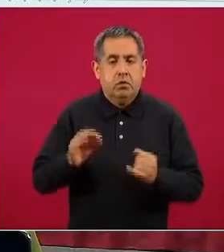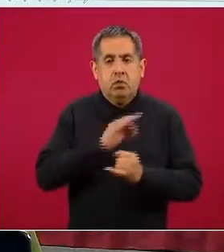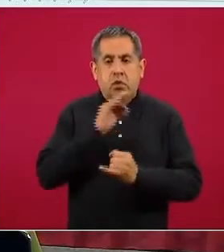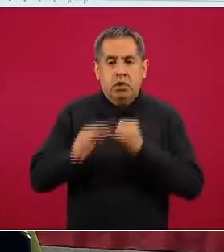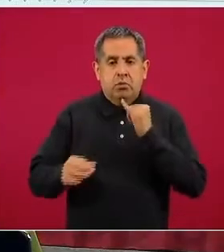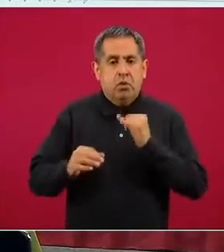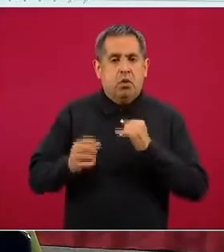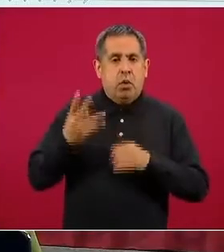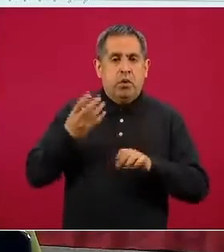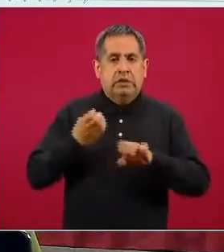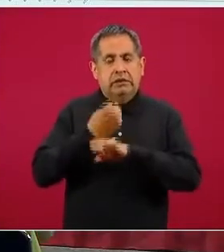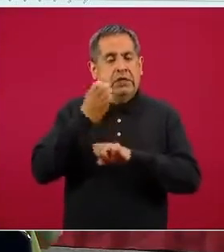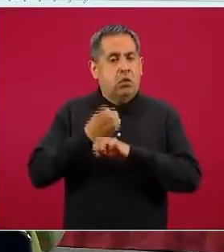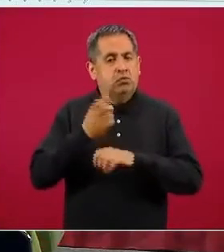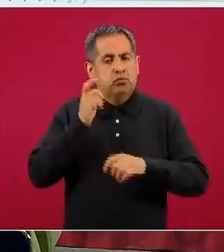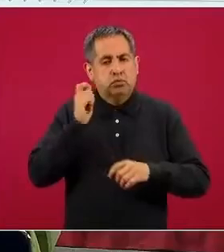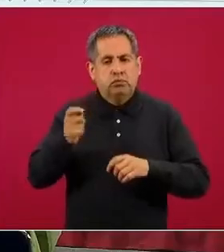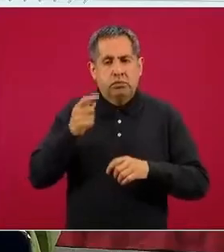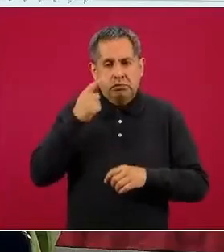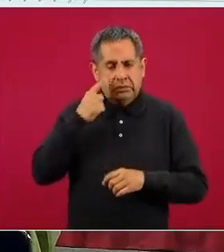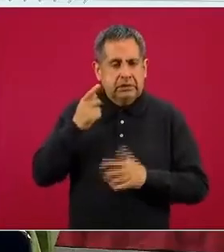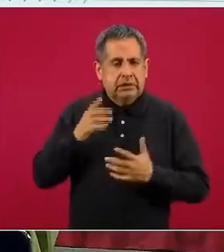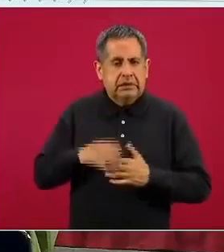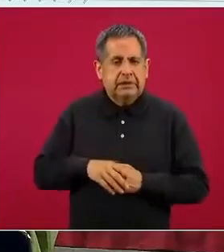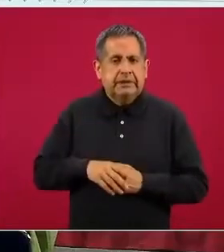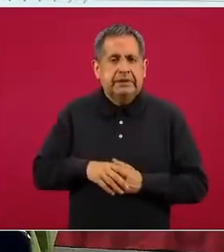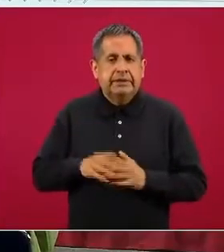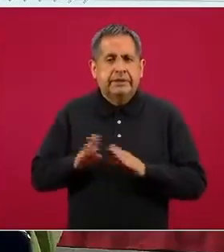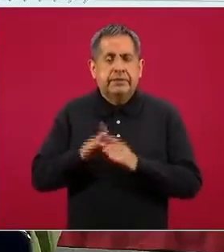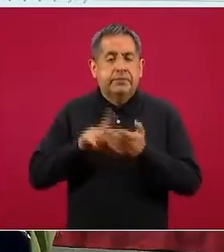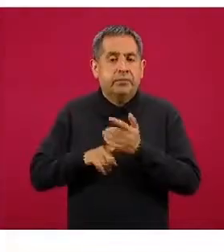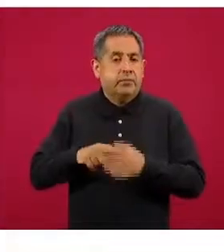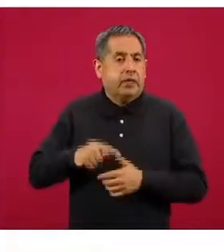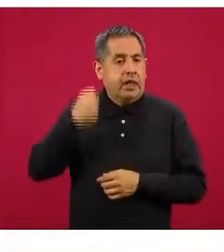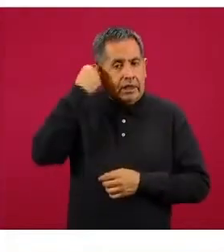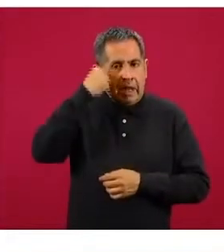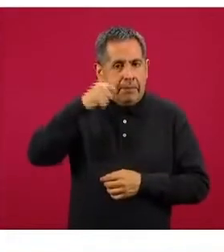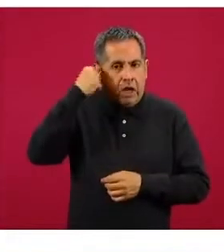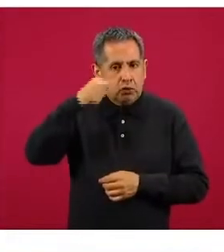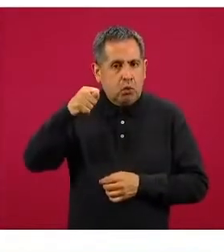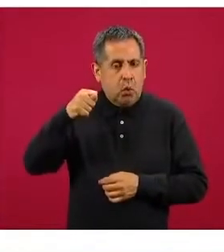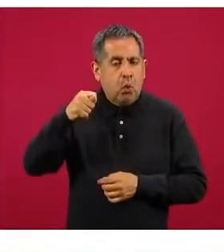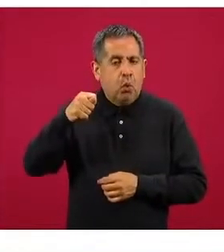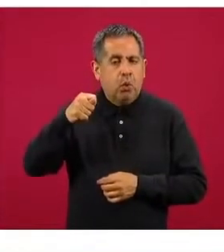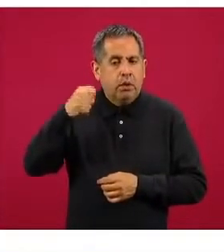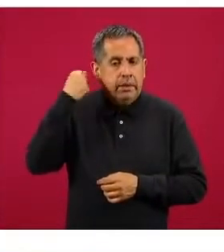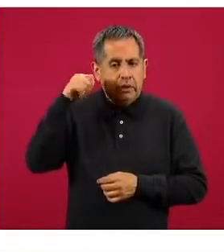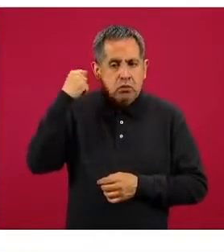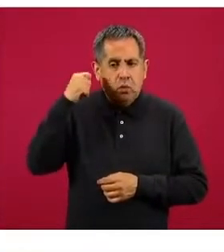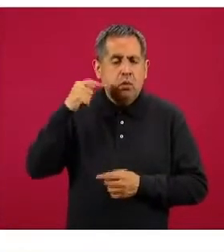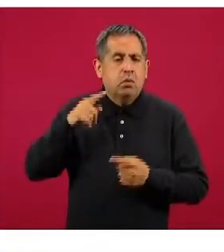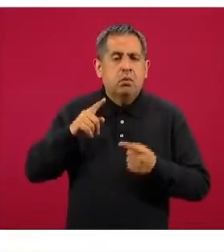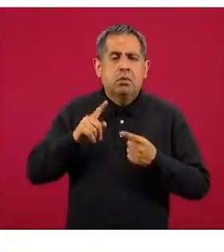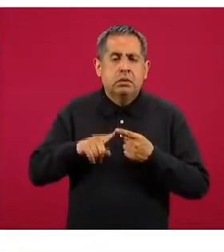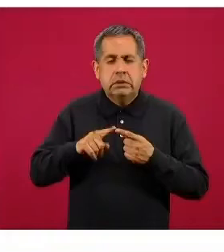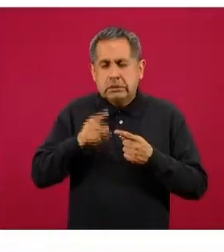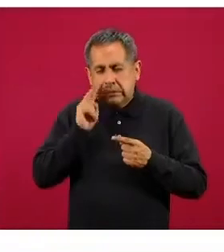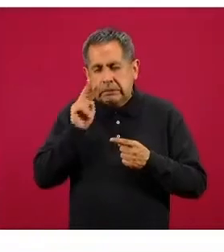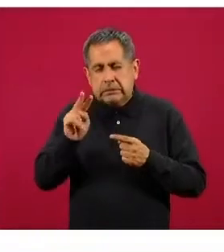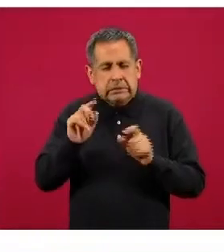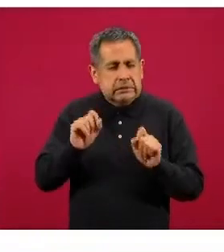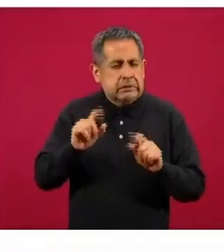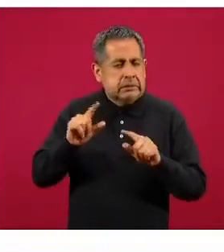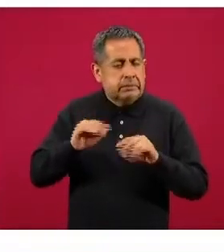Finalmente, los últimos 4 estados de forma individual. El estado de Tabasco, que se observa un incremento